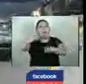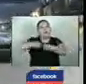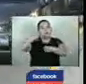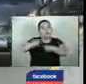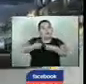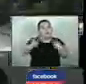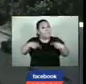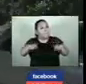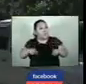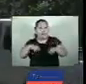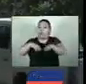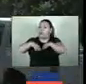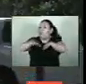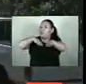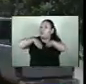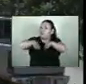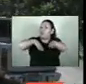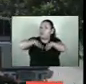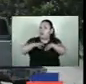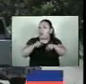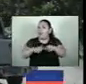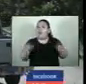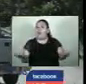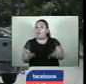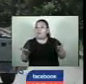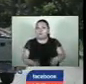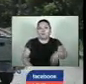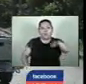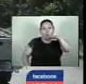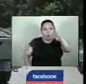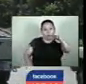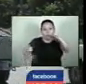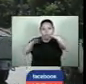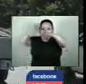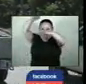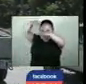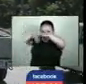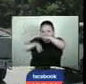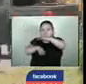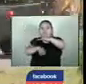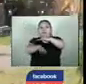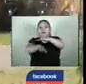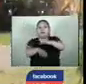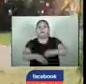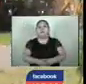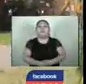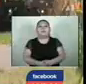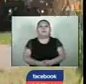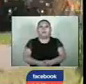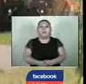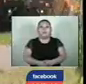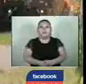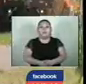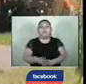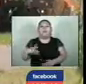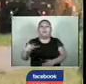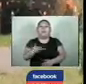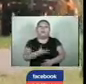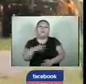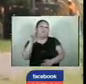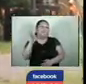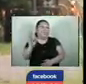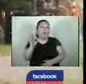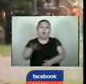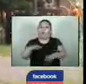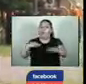Para agilizar el tránsito, las autoridades construirán al menos cuatro pasos a desnivel en la zona. Y con esto poder mejorar el tráfico